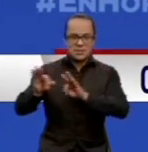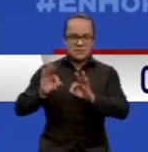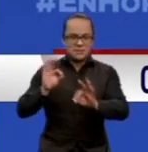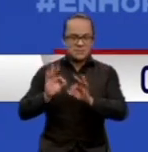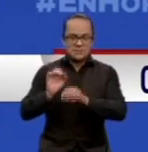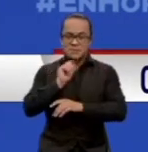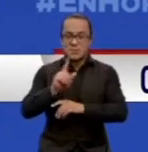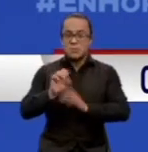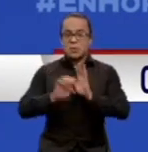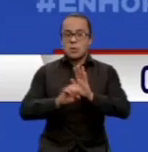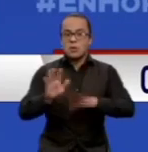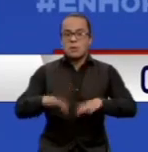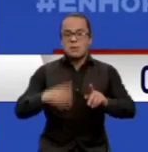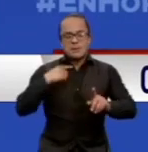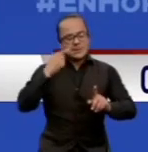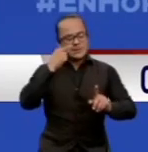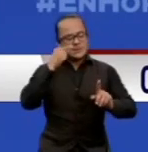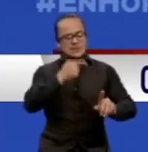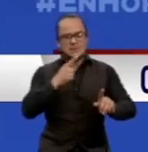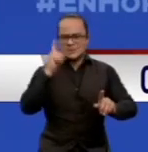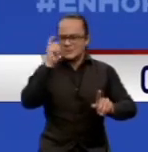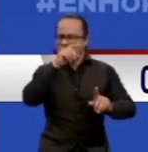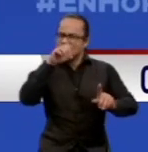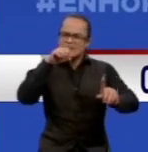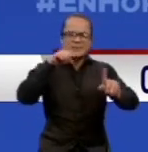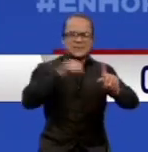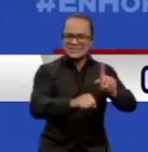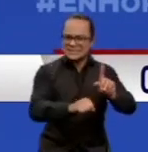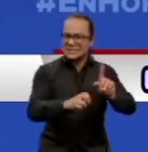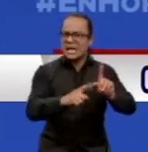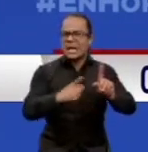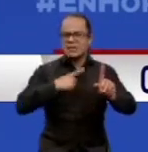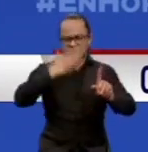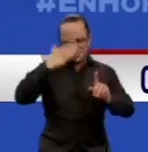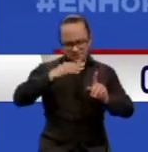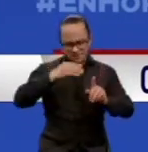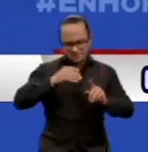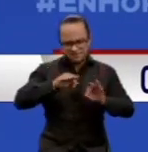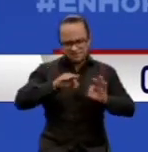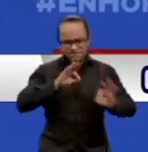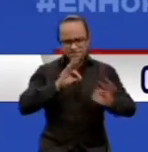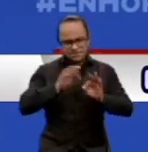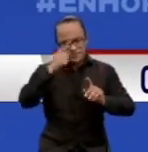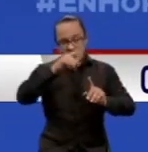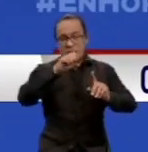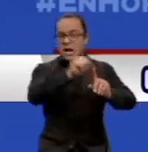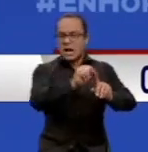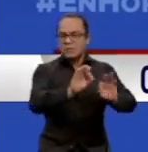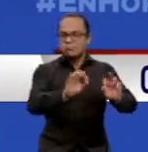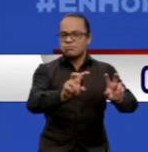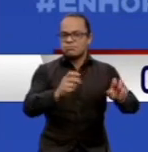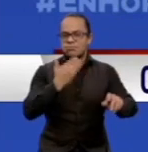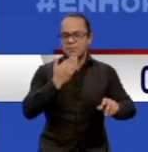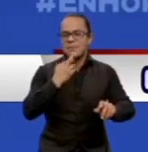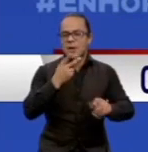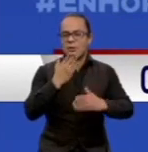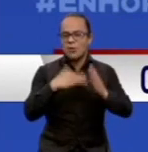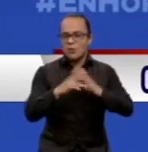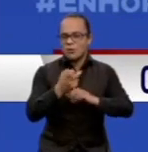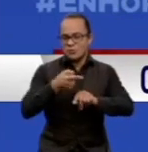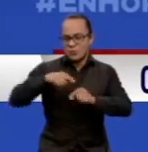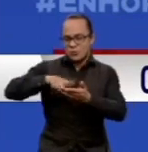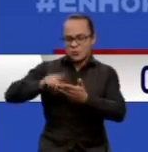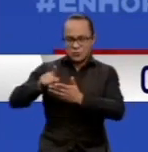no llego, y la mujer resuelve. Cuando esa habilidad la llevas a la empresa, haces que no haya una